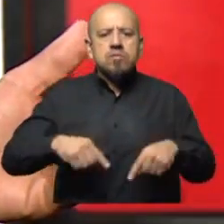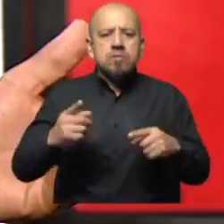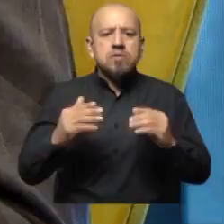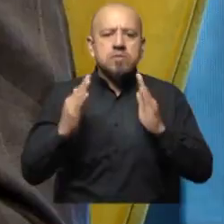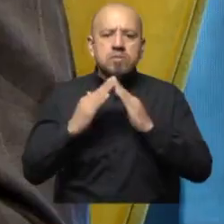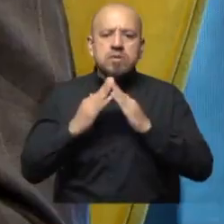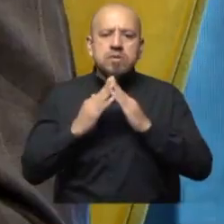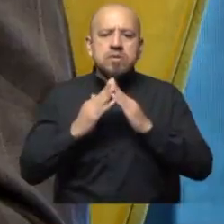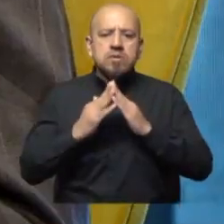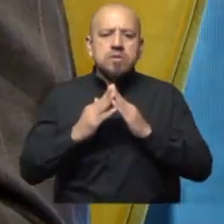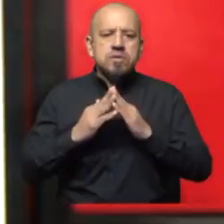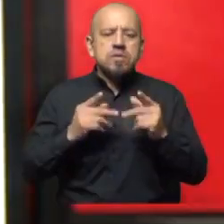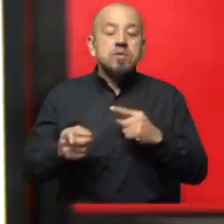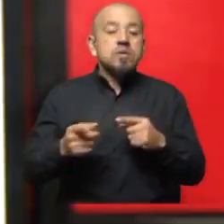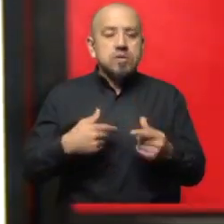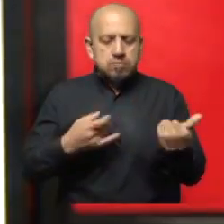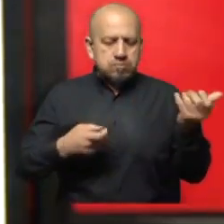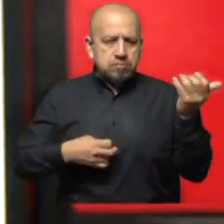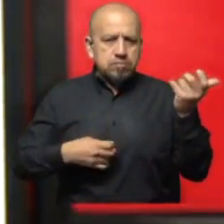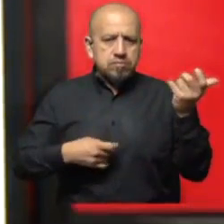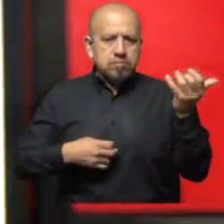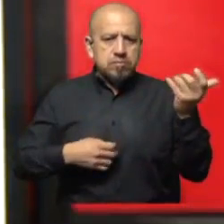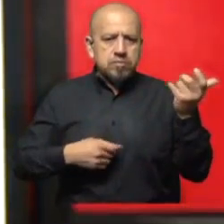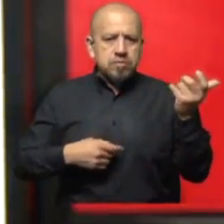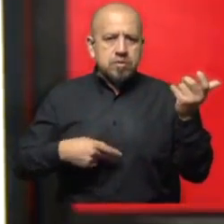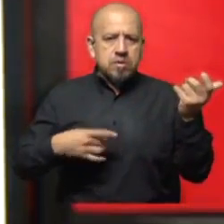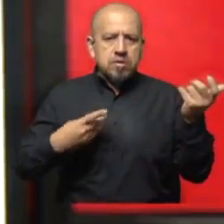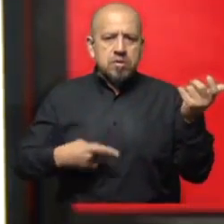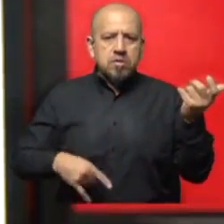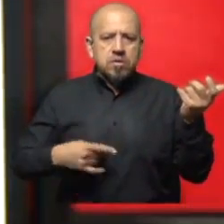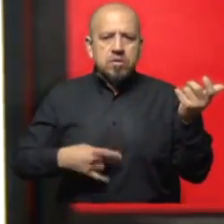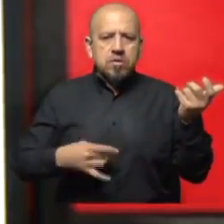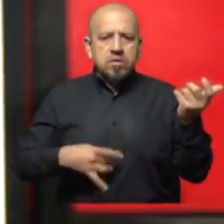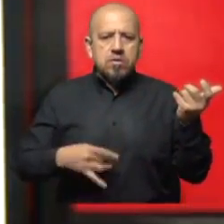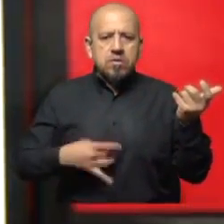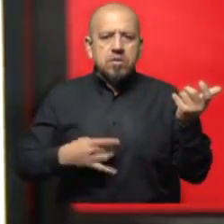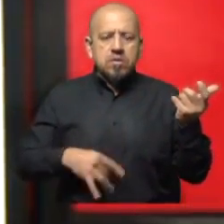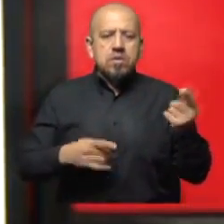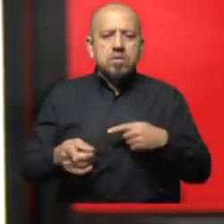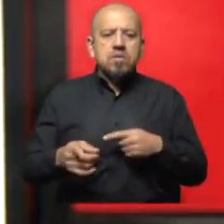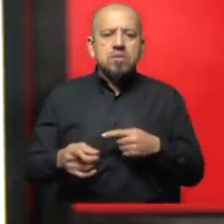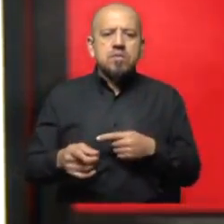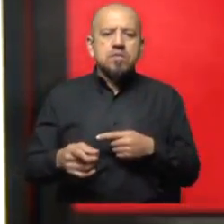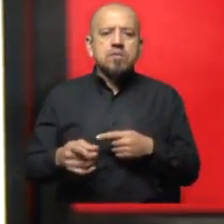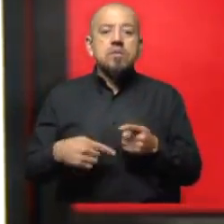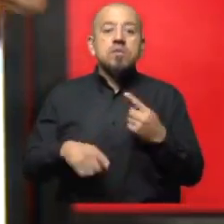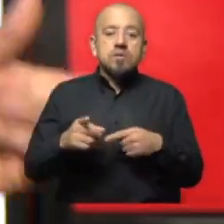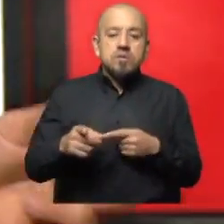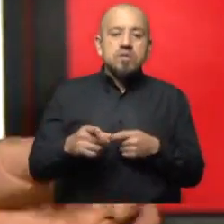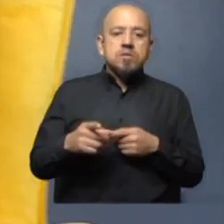nuevo brillante el 2 y toda la noche cercado de sacar